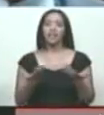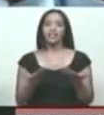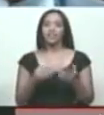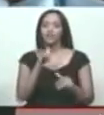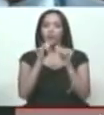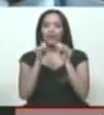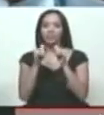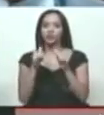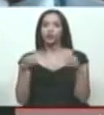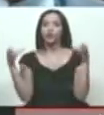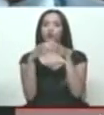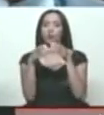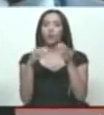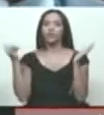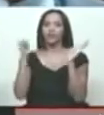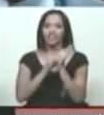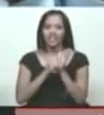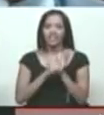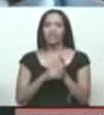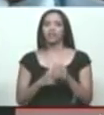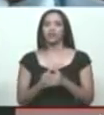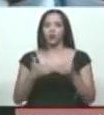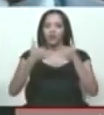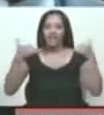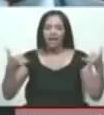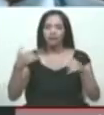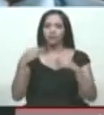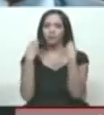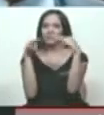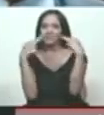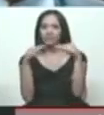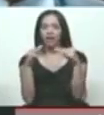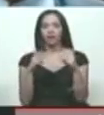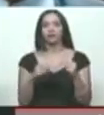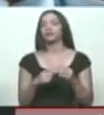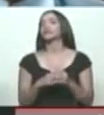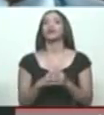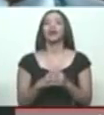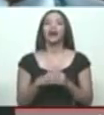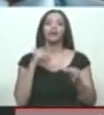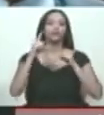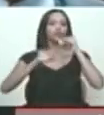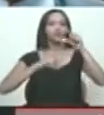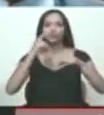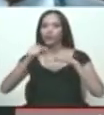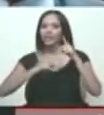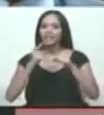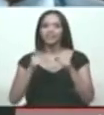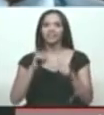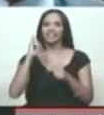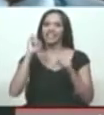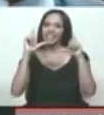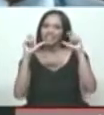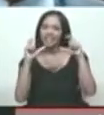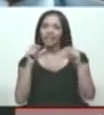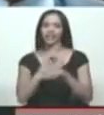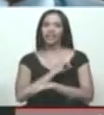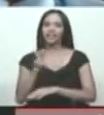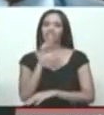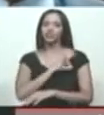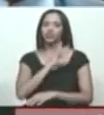WhatsApp, multiplicar los cables, los mensajes, a través del Twitter, del Instagram, de las redes